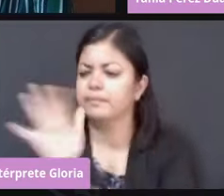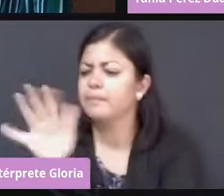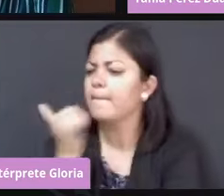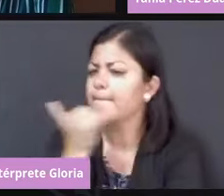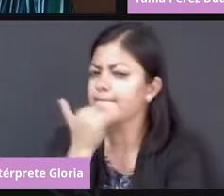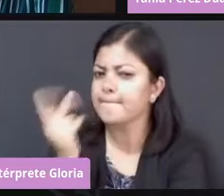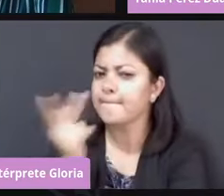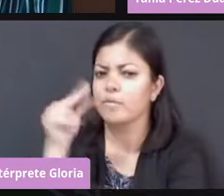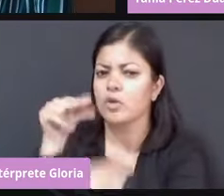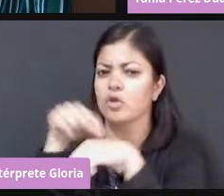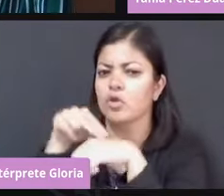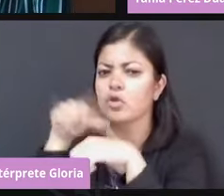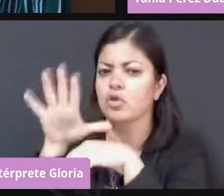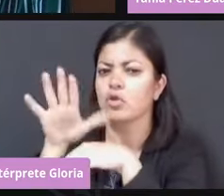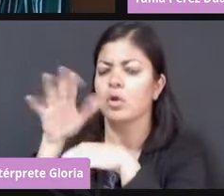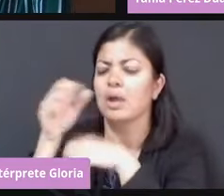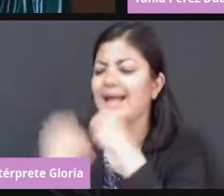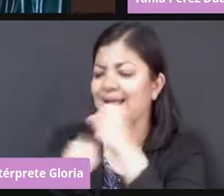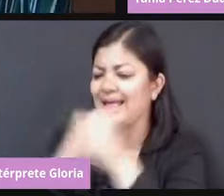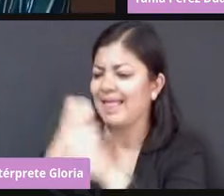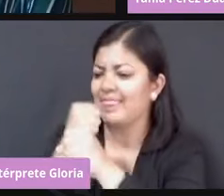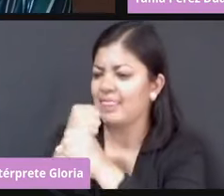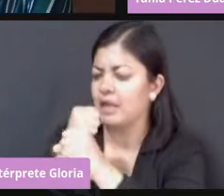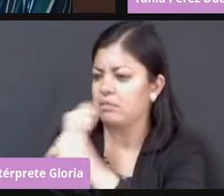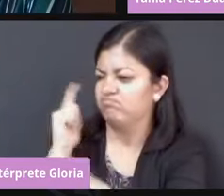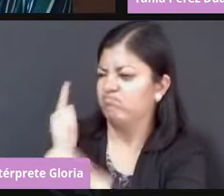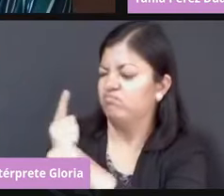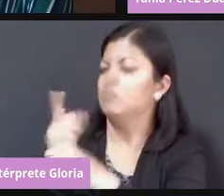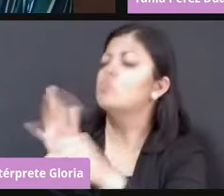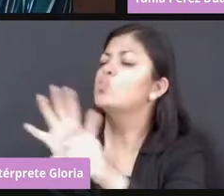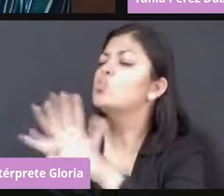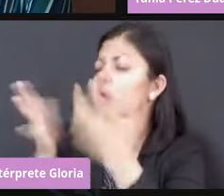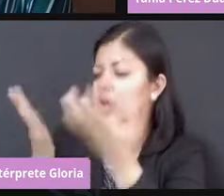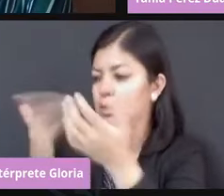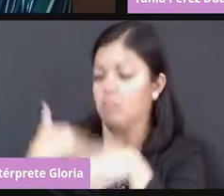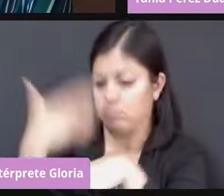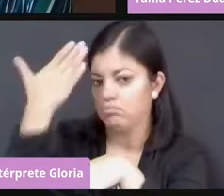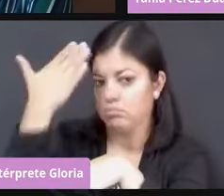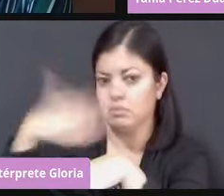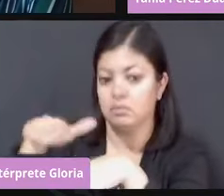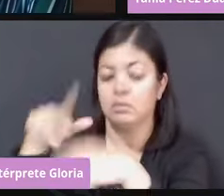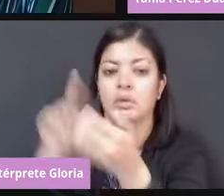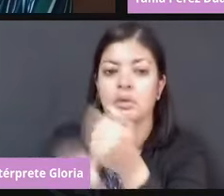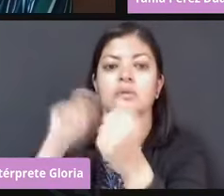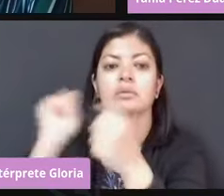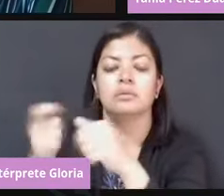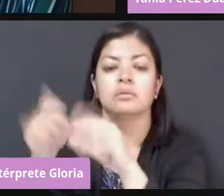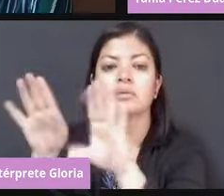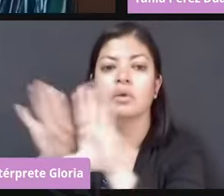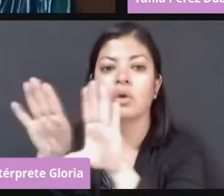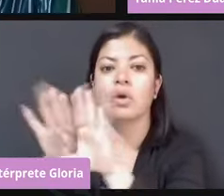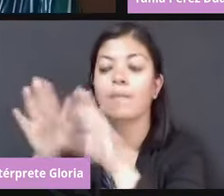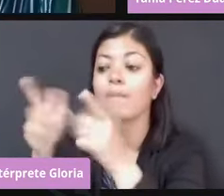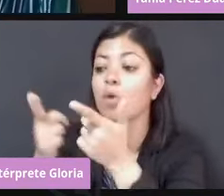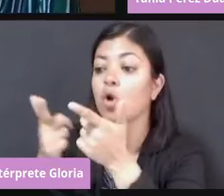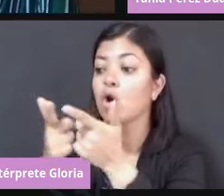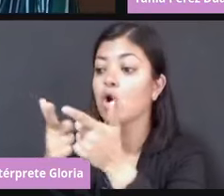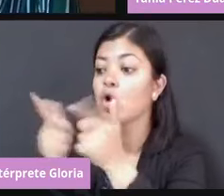se puede diagnosticar? Porque me queda claro que la manifestación no tendrá que ver con el grupo etario, pero